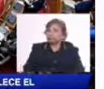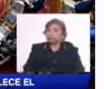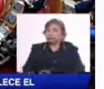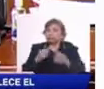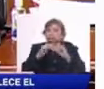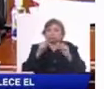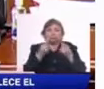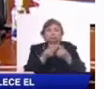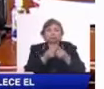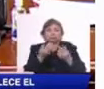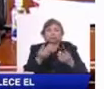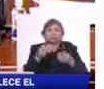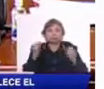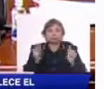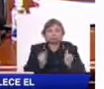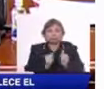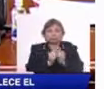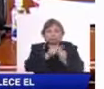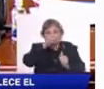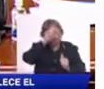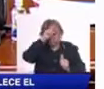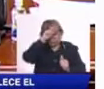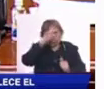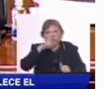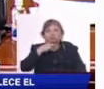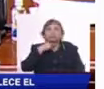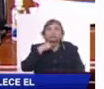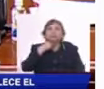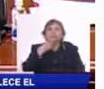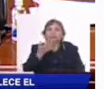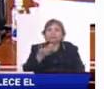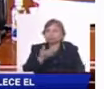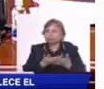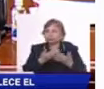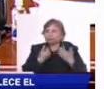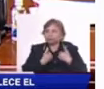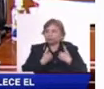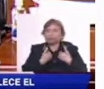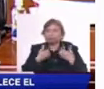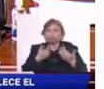Grupo Parlamentario Juntos por el Perú, portavoces.